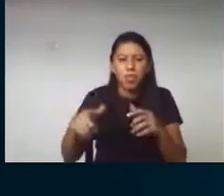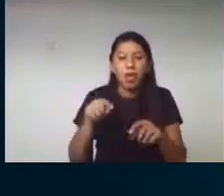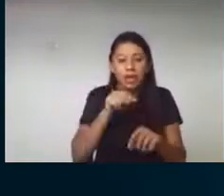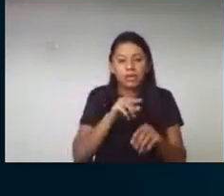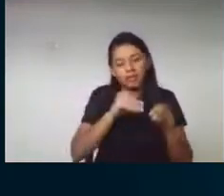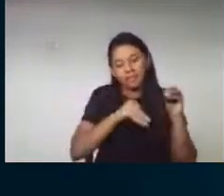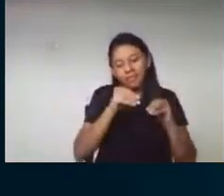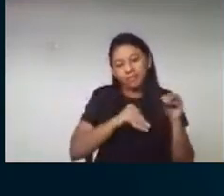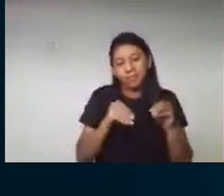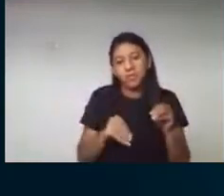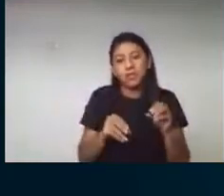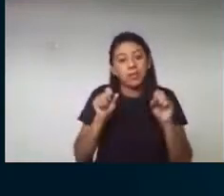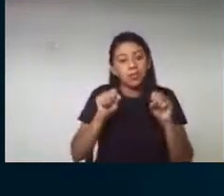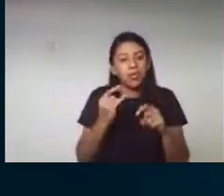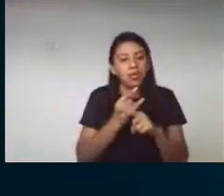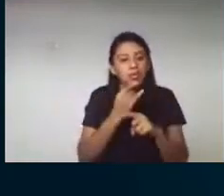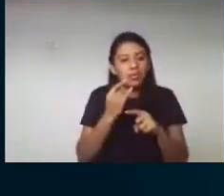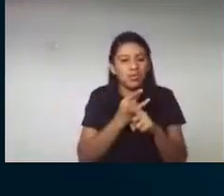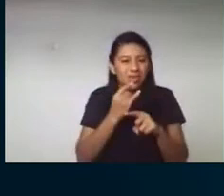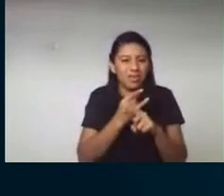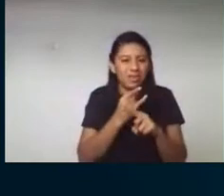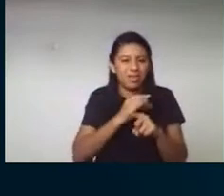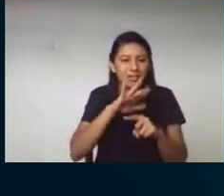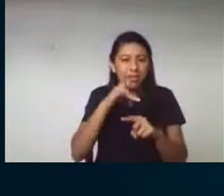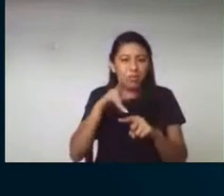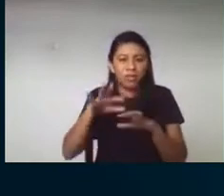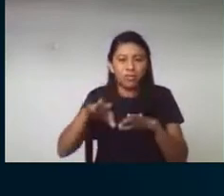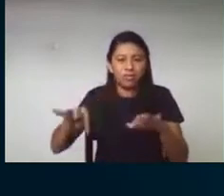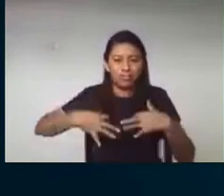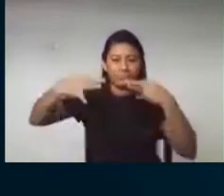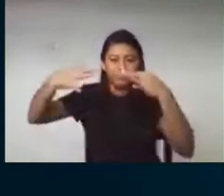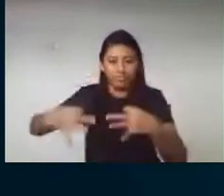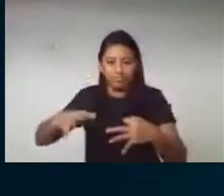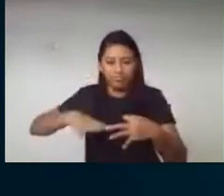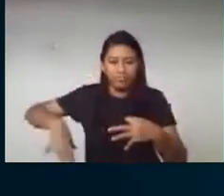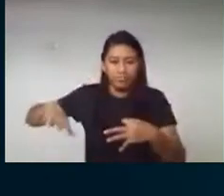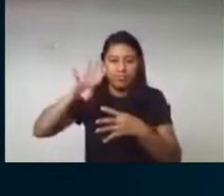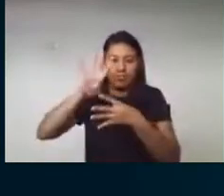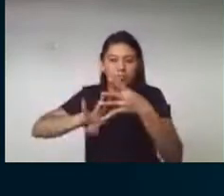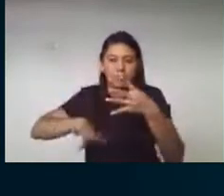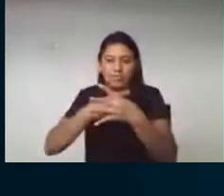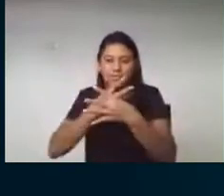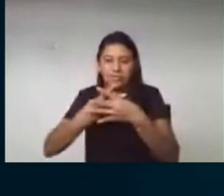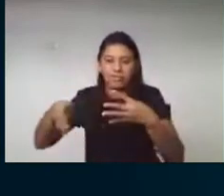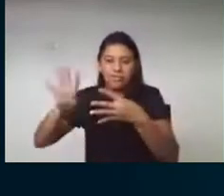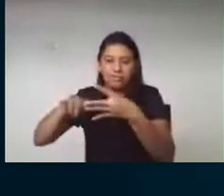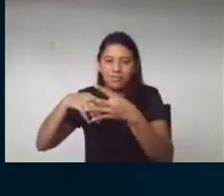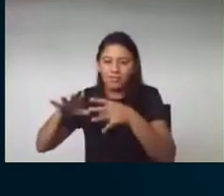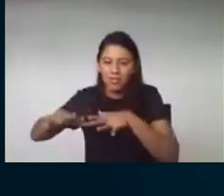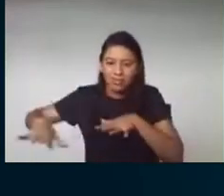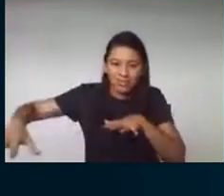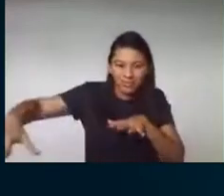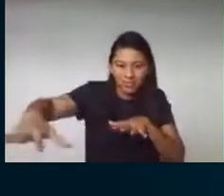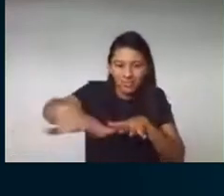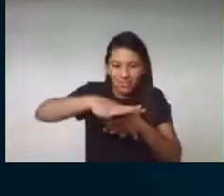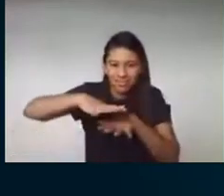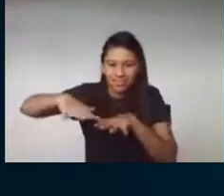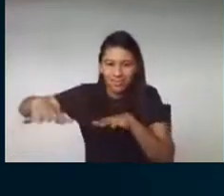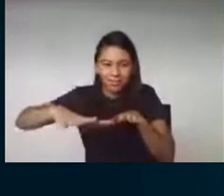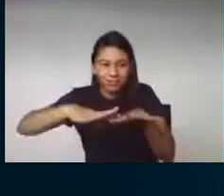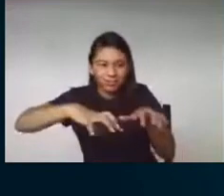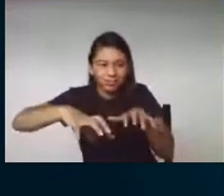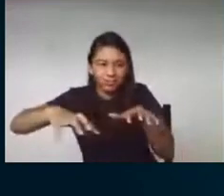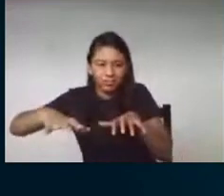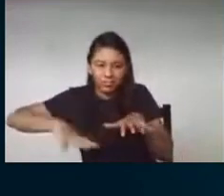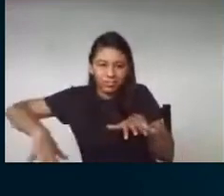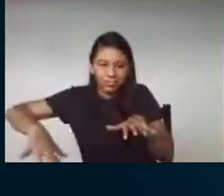mallas adaptativas, que precisamente lo que buscan es capturar de manera muy detallada cómo es el comportamiento de la superficie libre